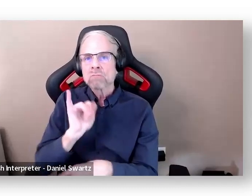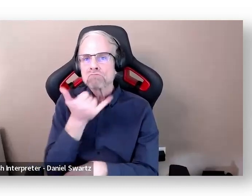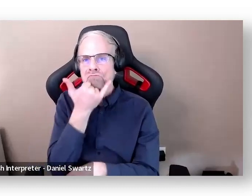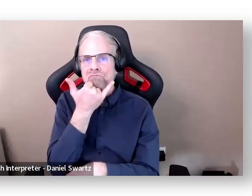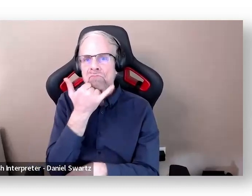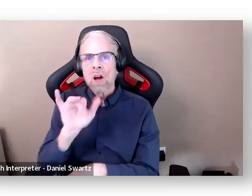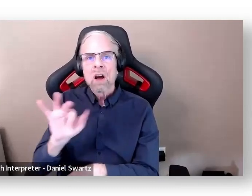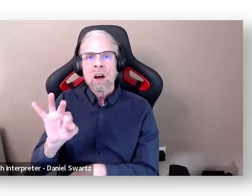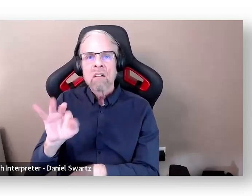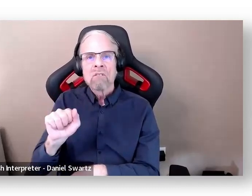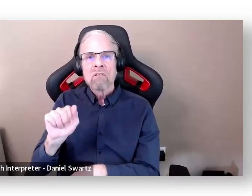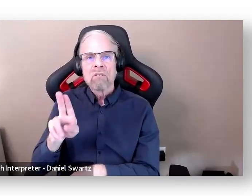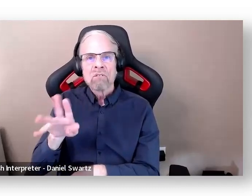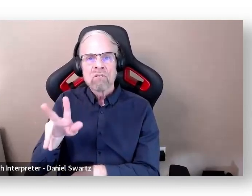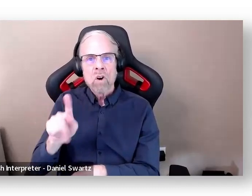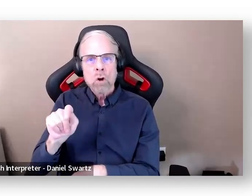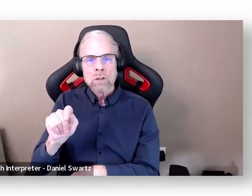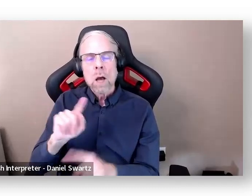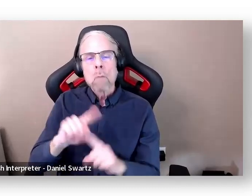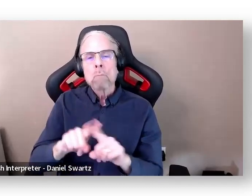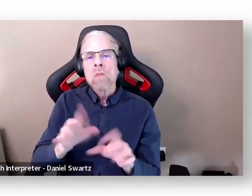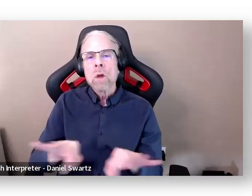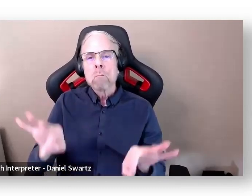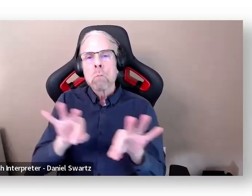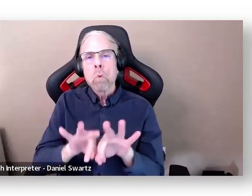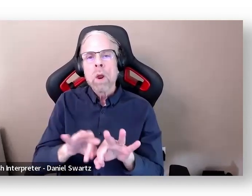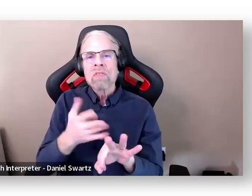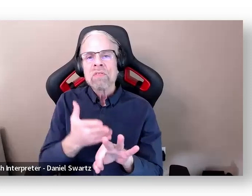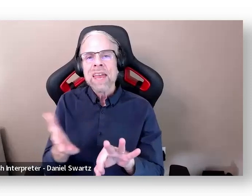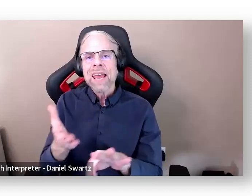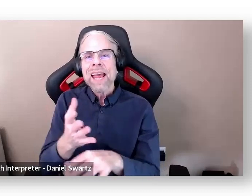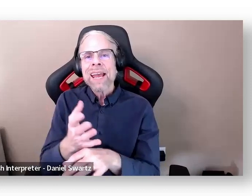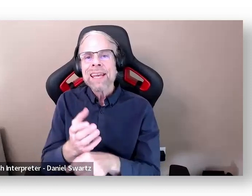Entonces, hay muchas opciones, pero la clave